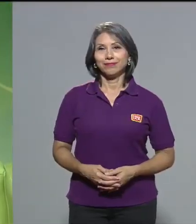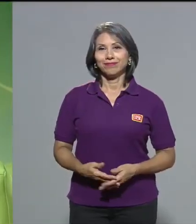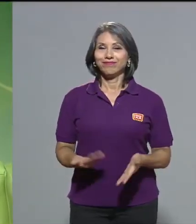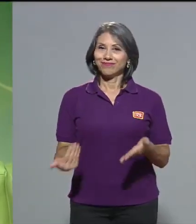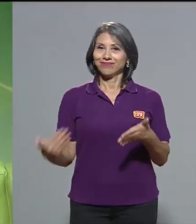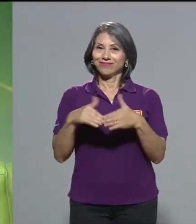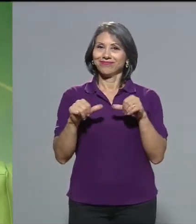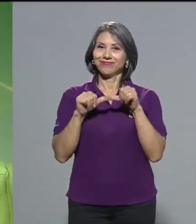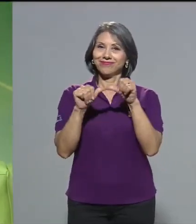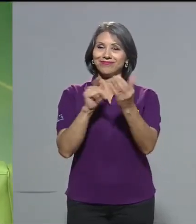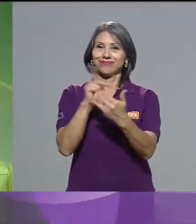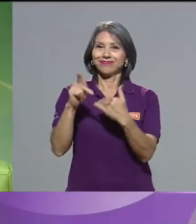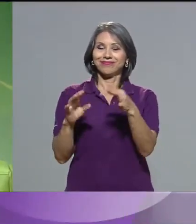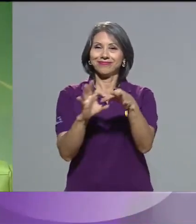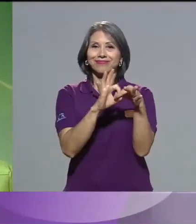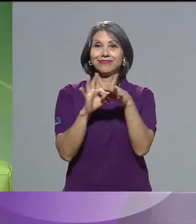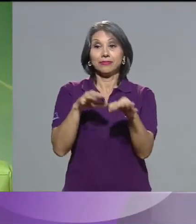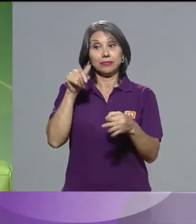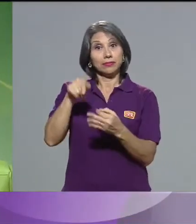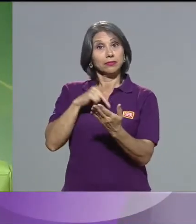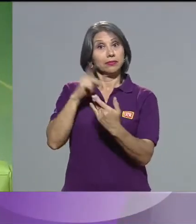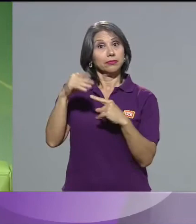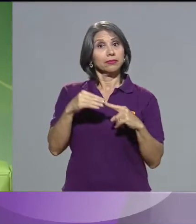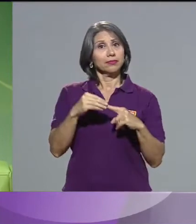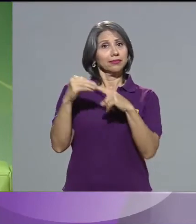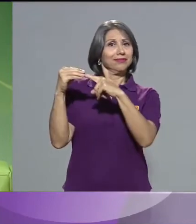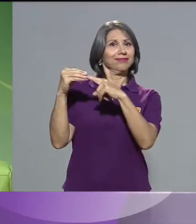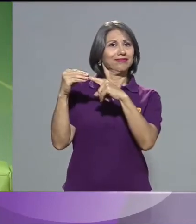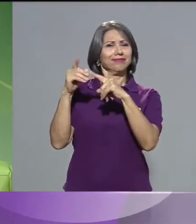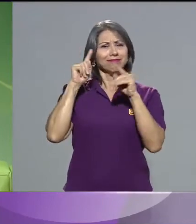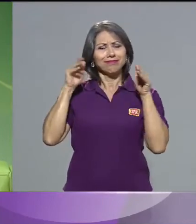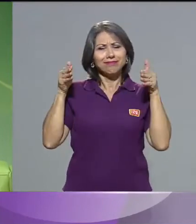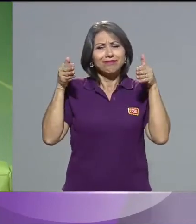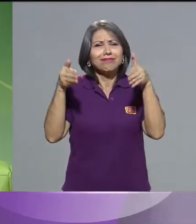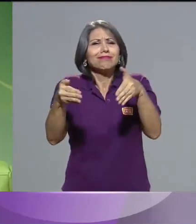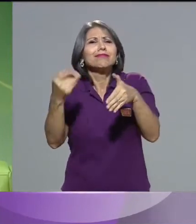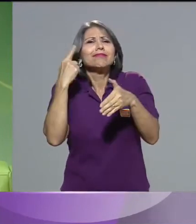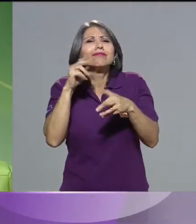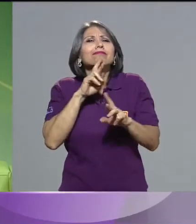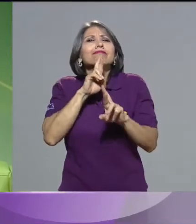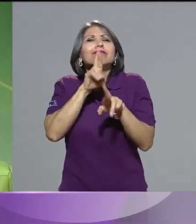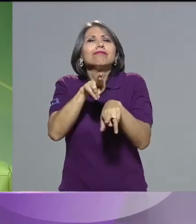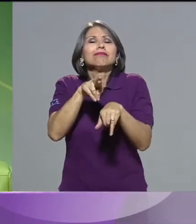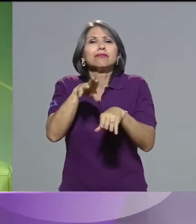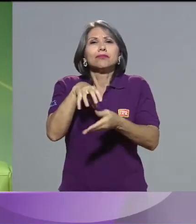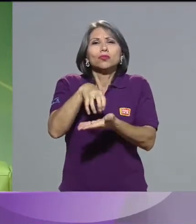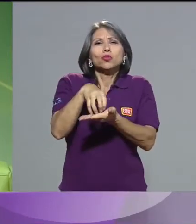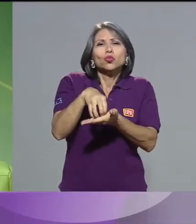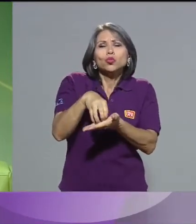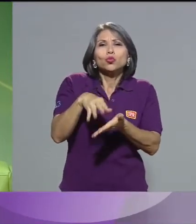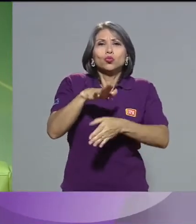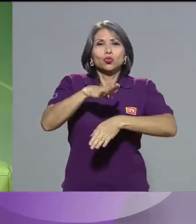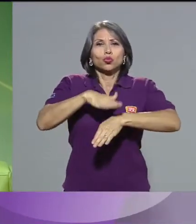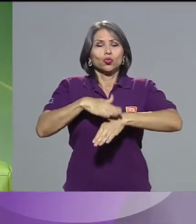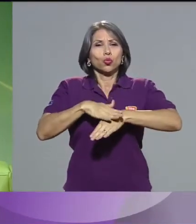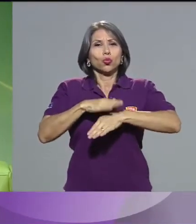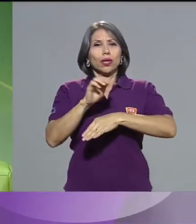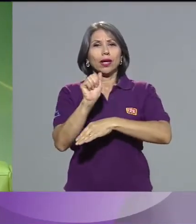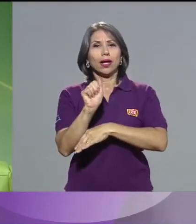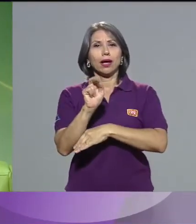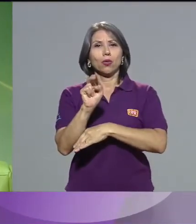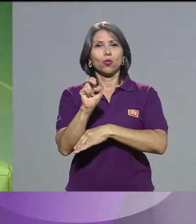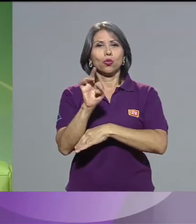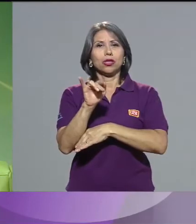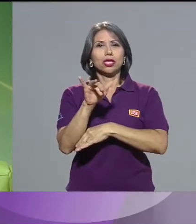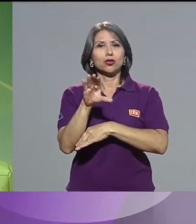Estamos de regreso en Nexos, hoy una edición especial dedicada a evacuar las principales dudas sobre el autismo, porque